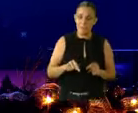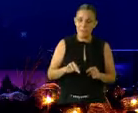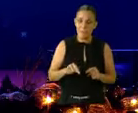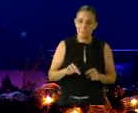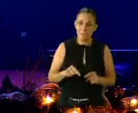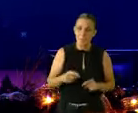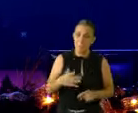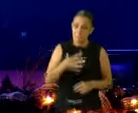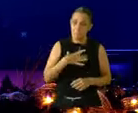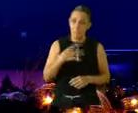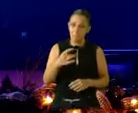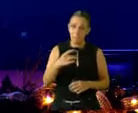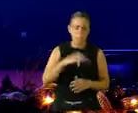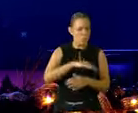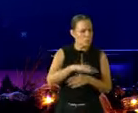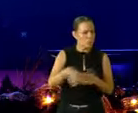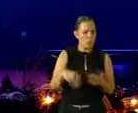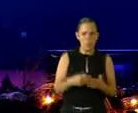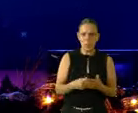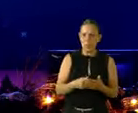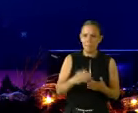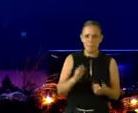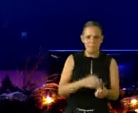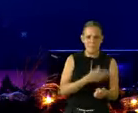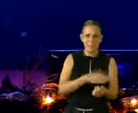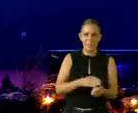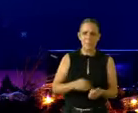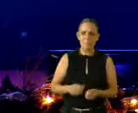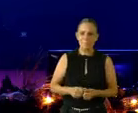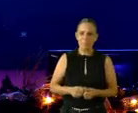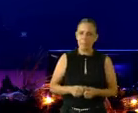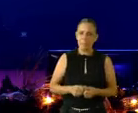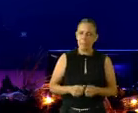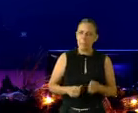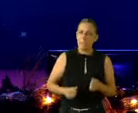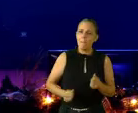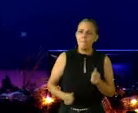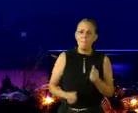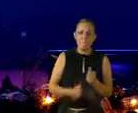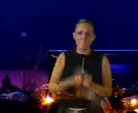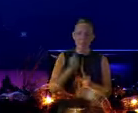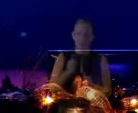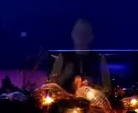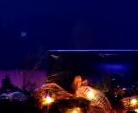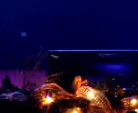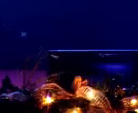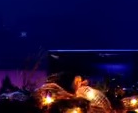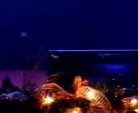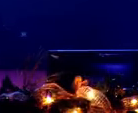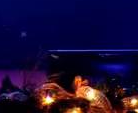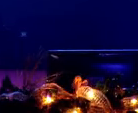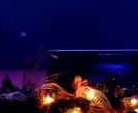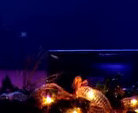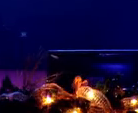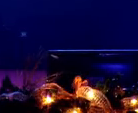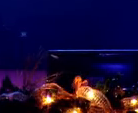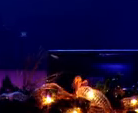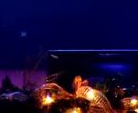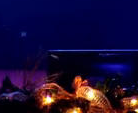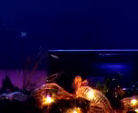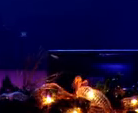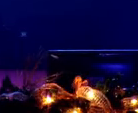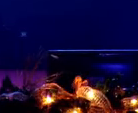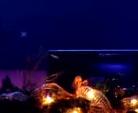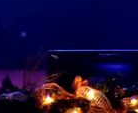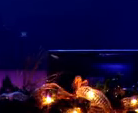bueno, todas. Pero la más que me gusta es Casa Abierta. A la pastora le gusta Tum Tum Tum, a mi Casa Abierta. Porque dice que hay un lugar